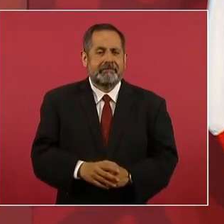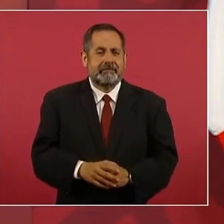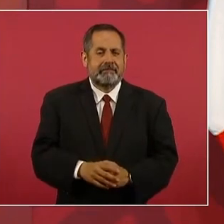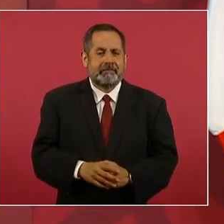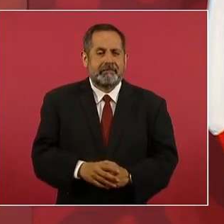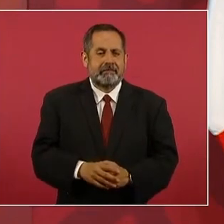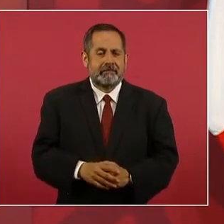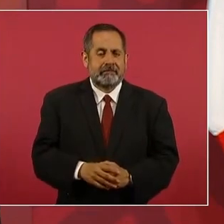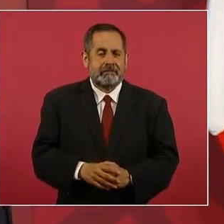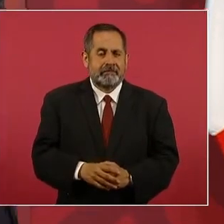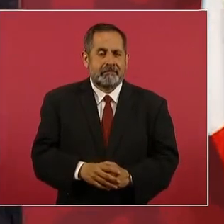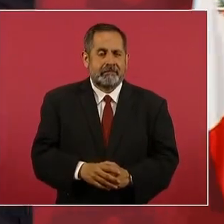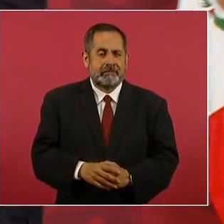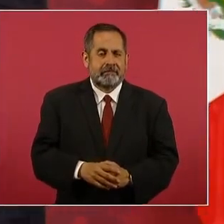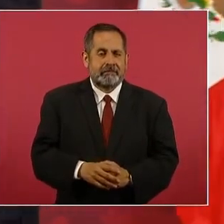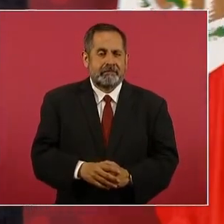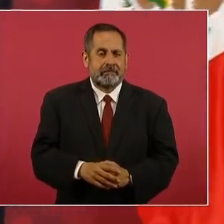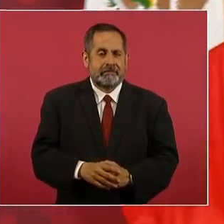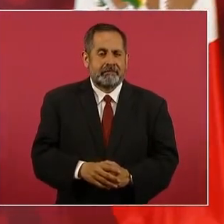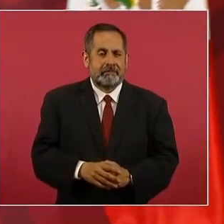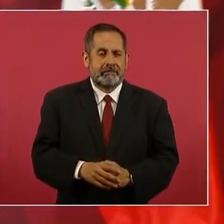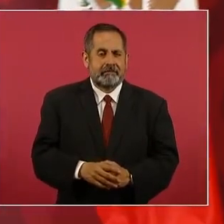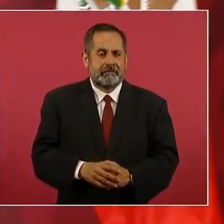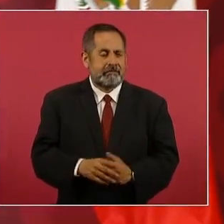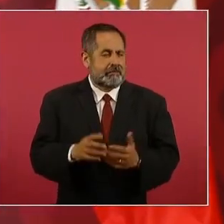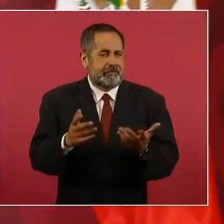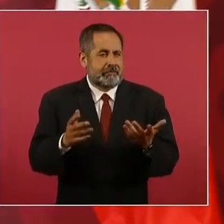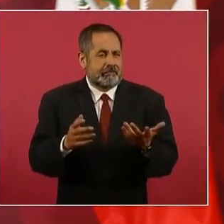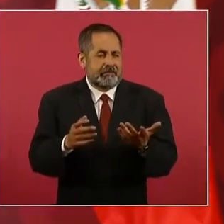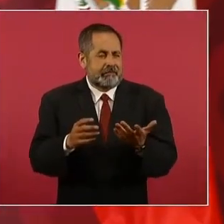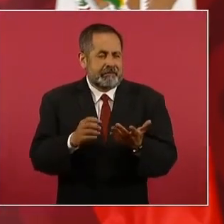Ni modo que Cuba